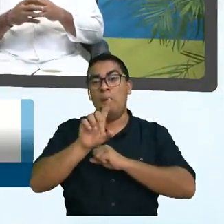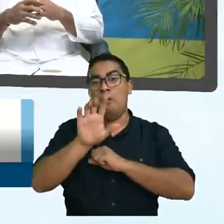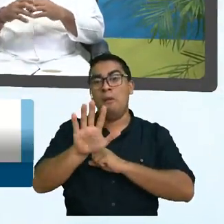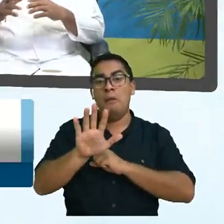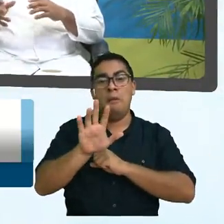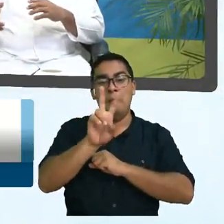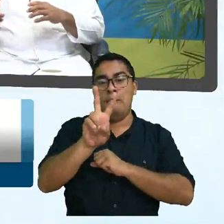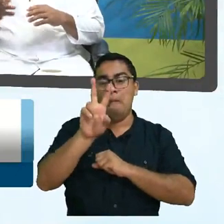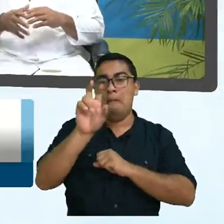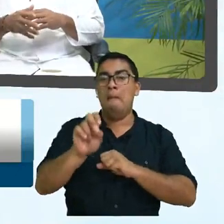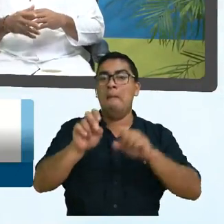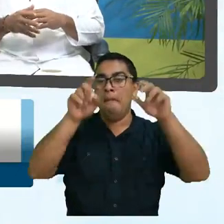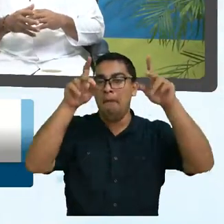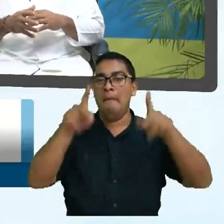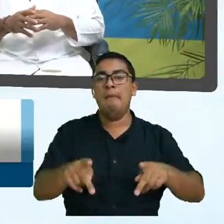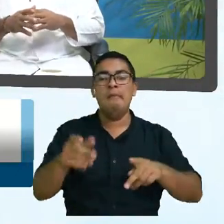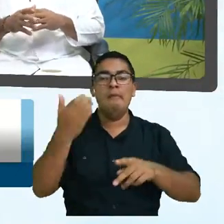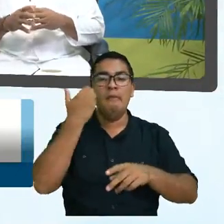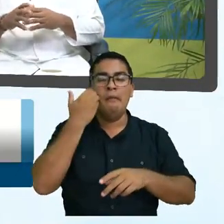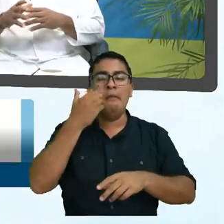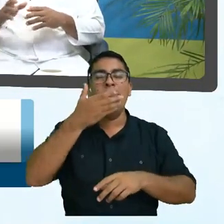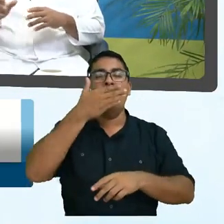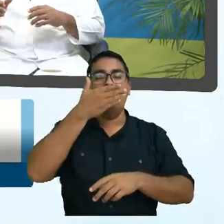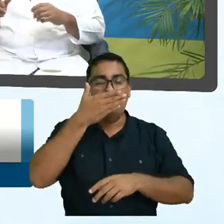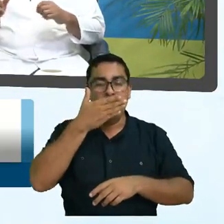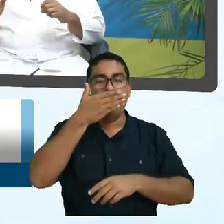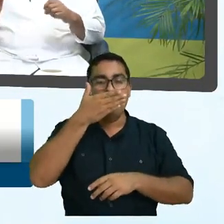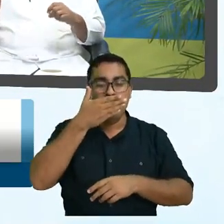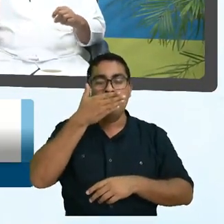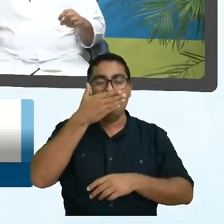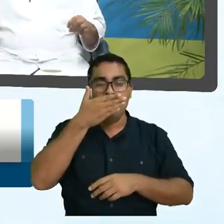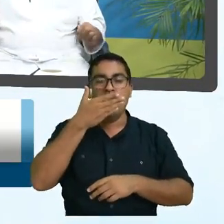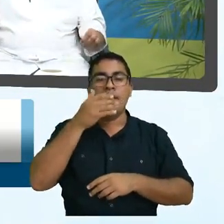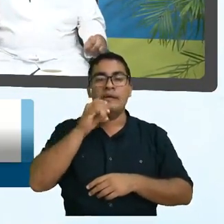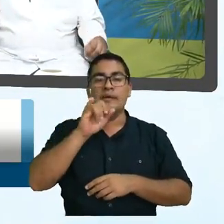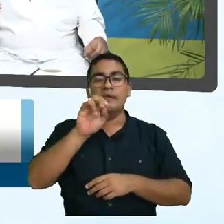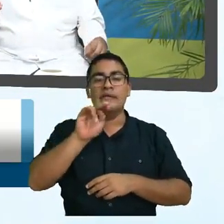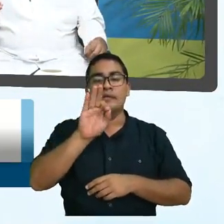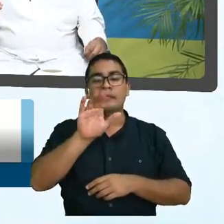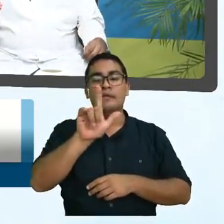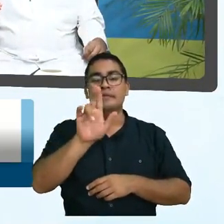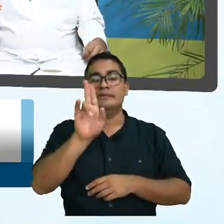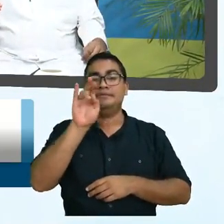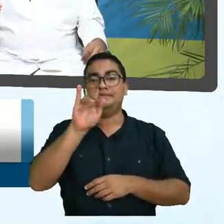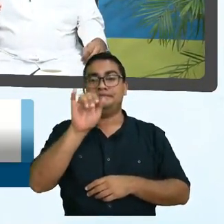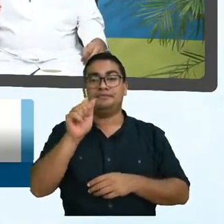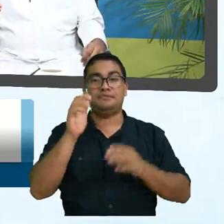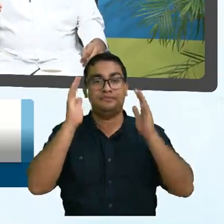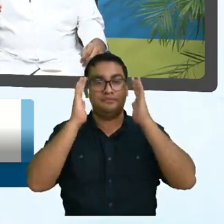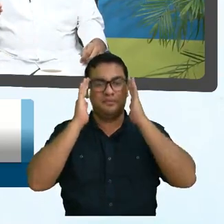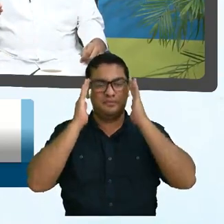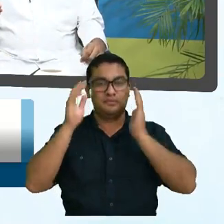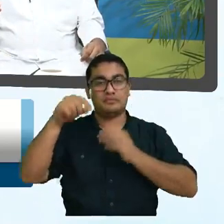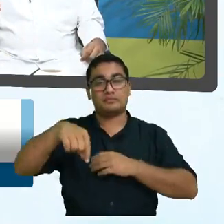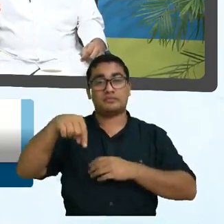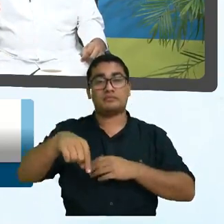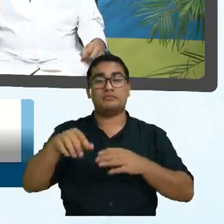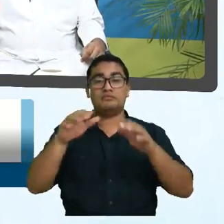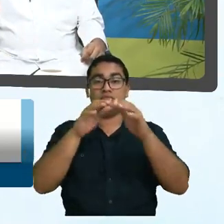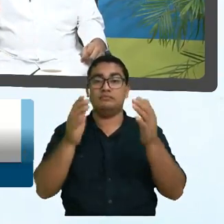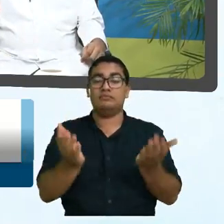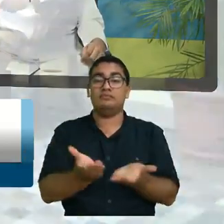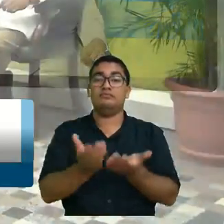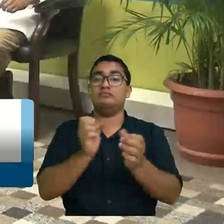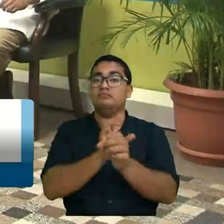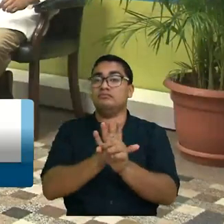casos en un mes de esta misma enfermedad. Mire, ahorita como está la situación en el mundo, pues de la pandemia del